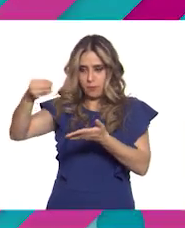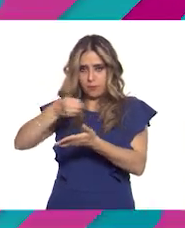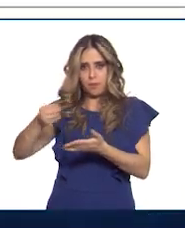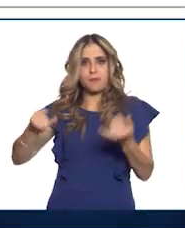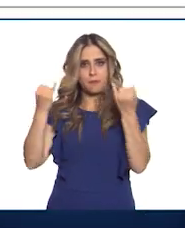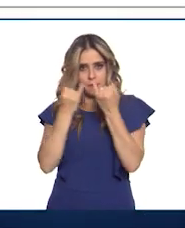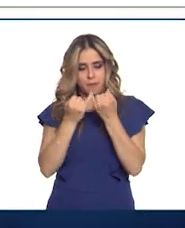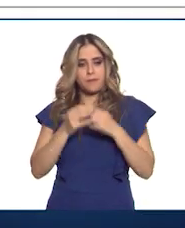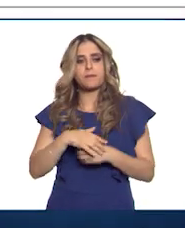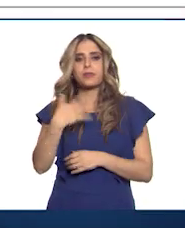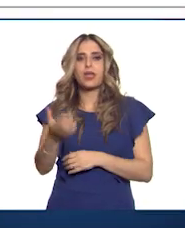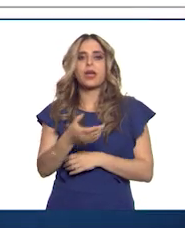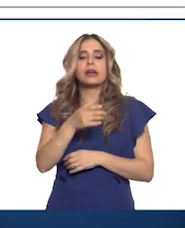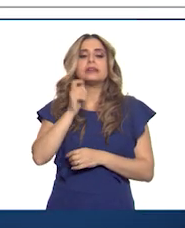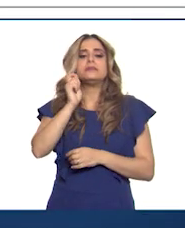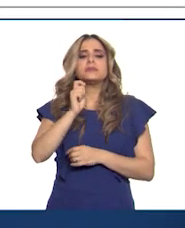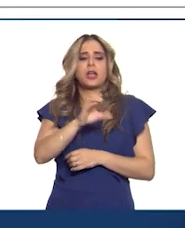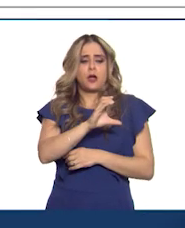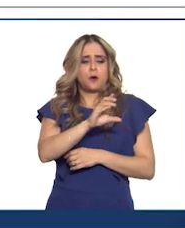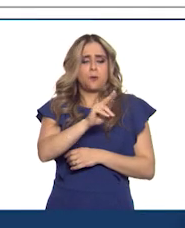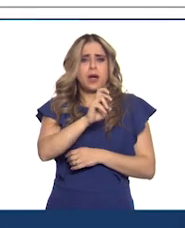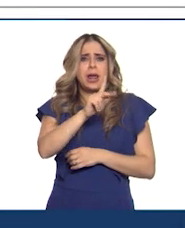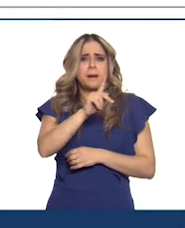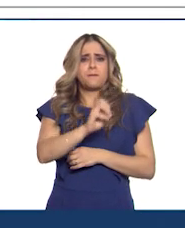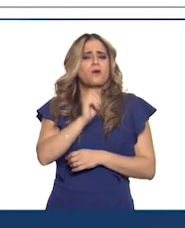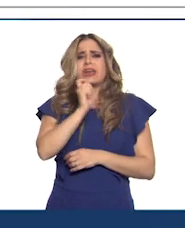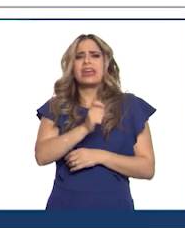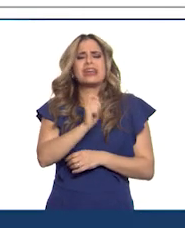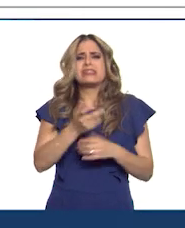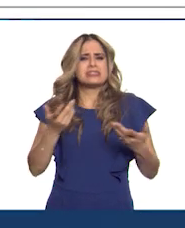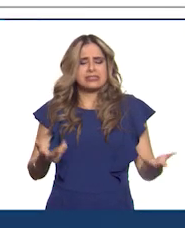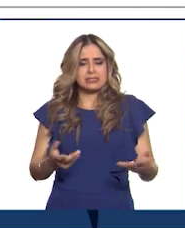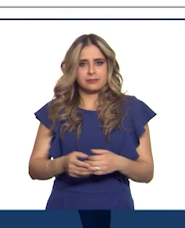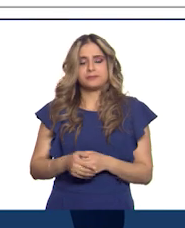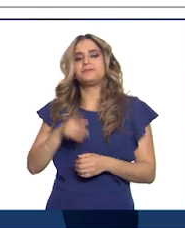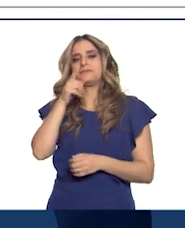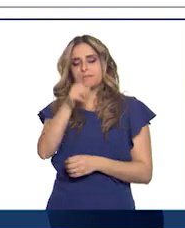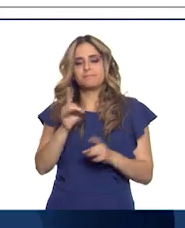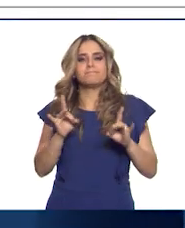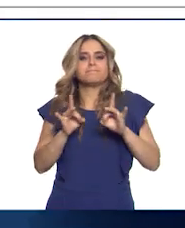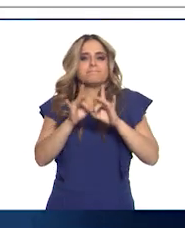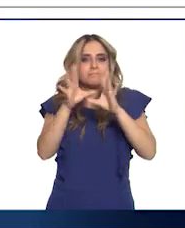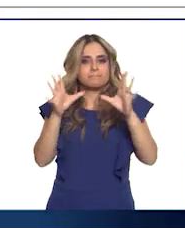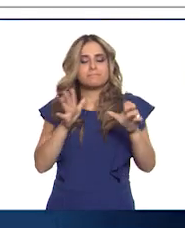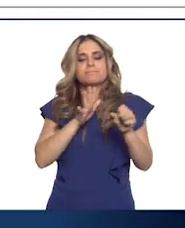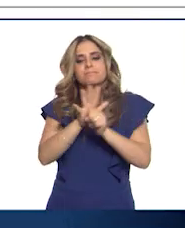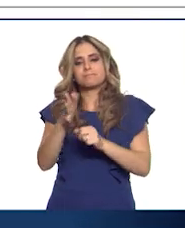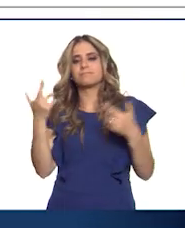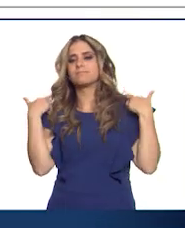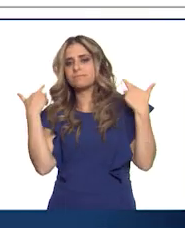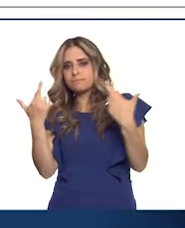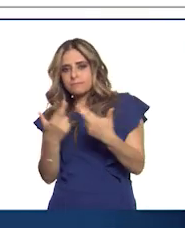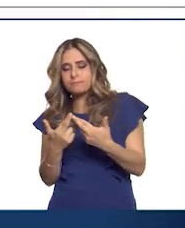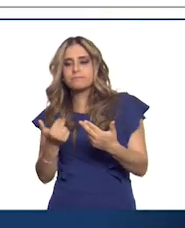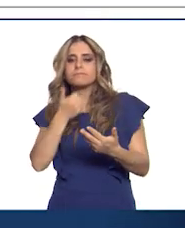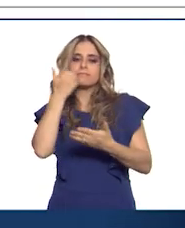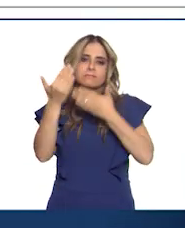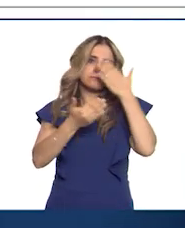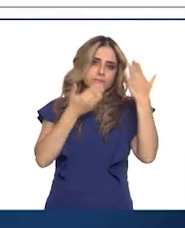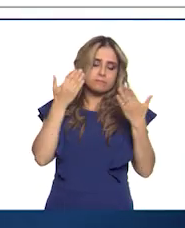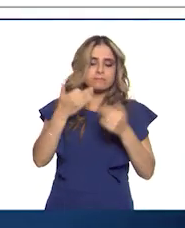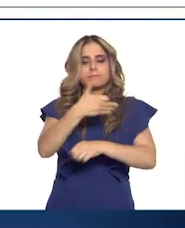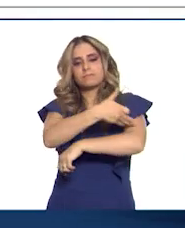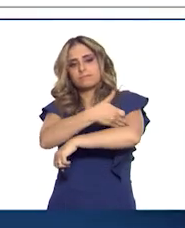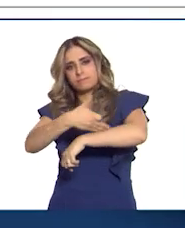gráfico qué es lo que debe de contener el cuerpo. Y ahí nos dice que son situaciones diversas de los profesores, los estudiantes y